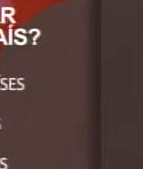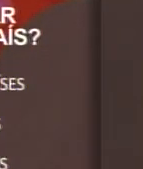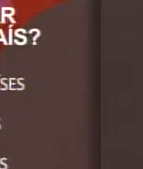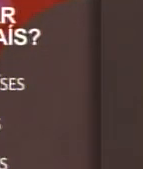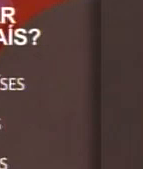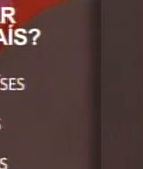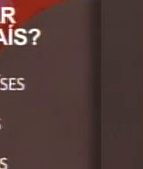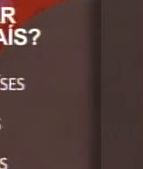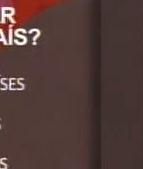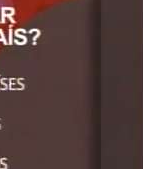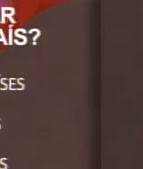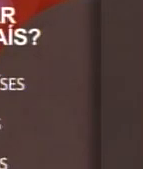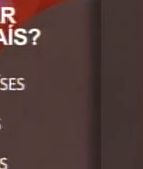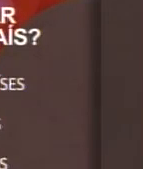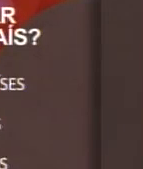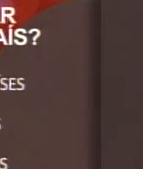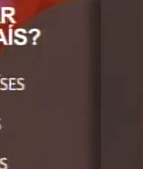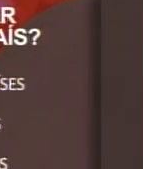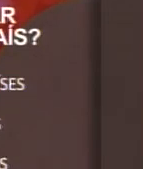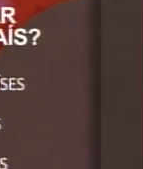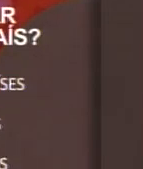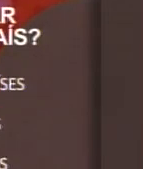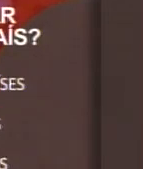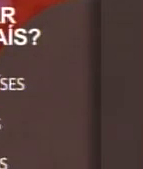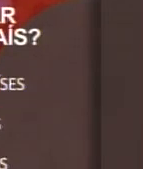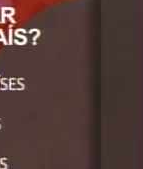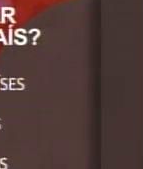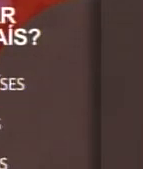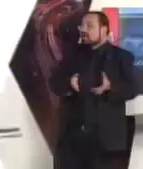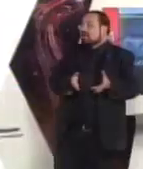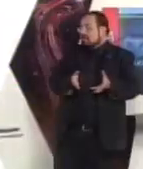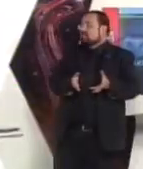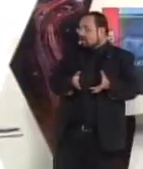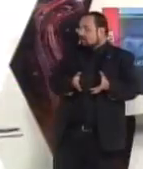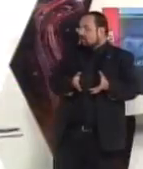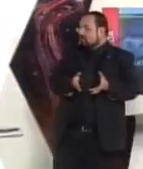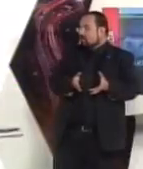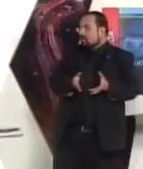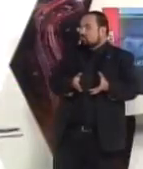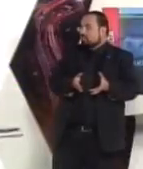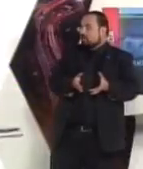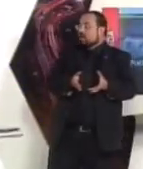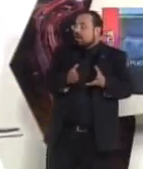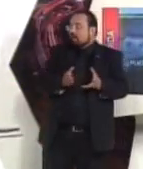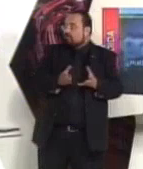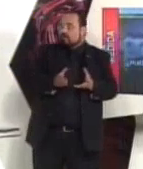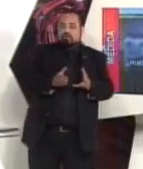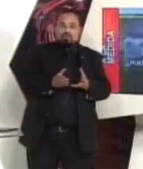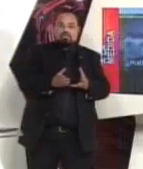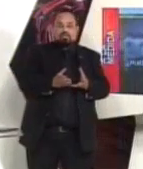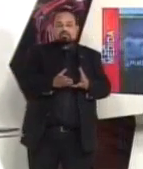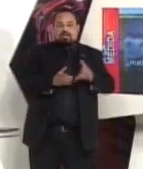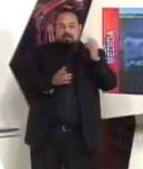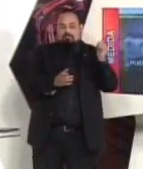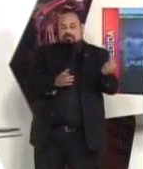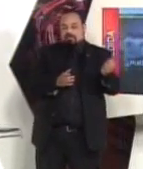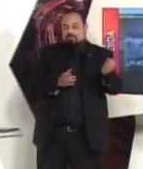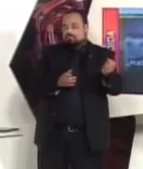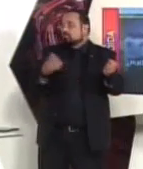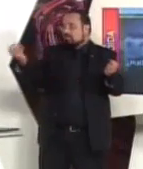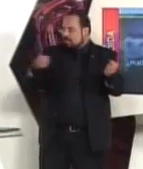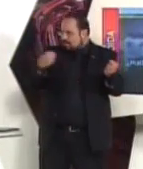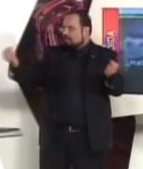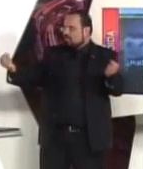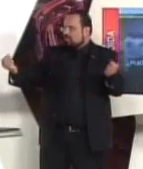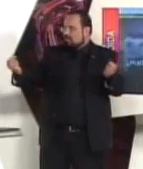ir a un restaurante ir a un supermercado subir al transporte público y yo creo que vamos a tener que llegar también a eso porque al final de cuentas la primera